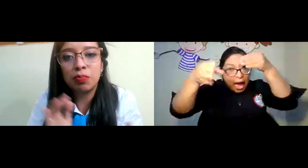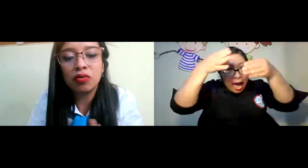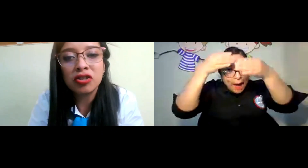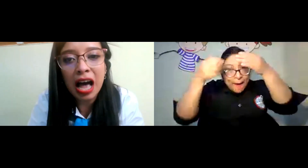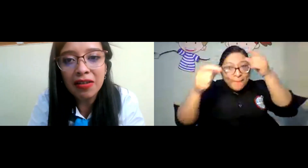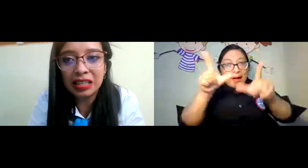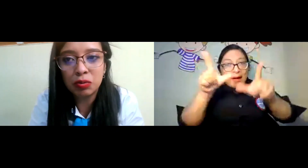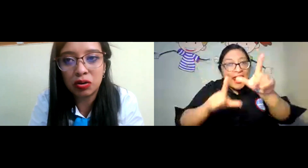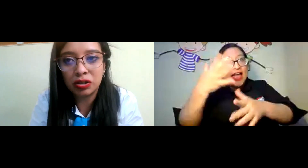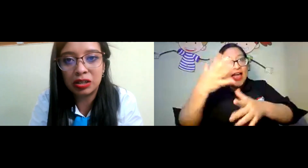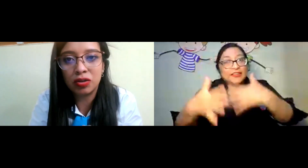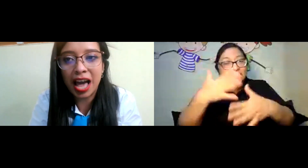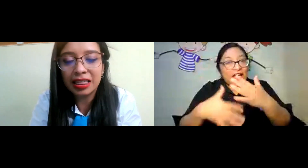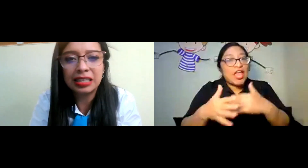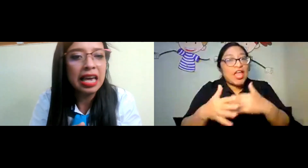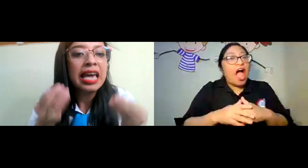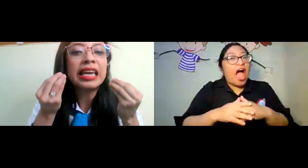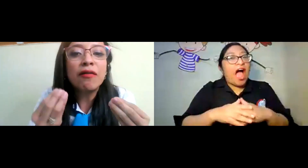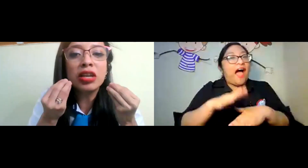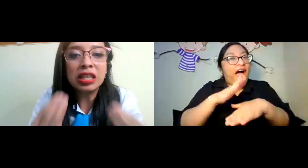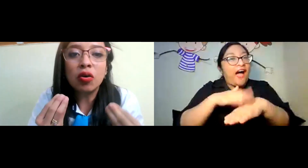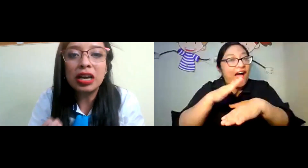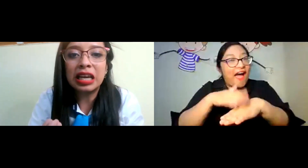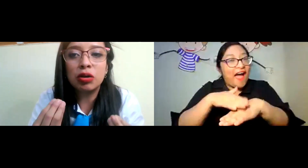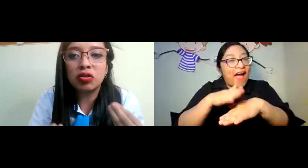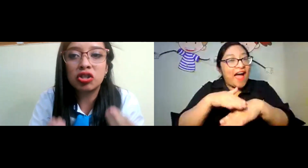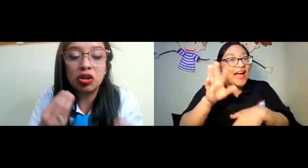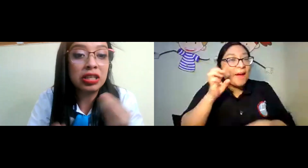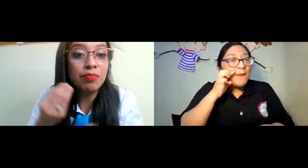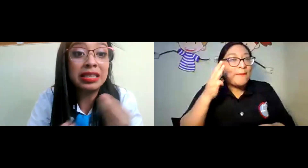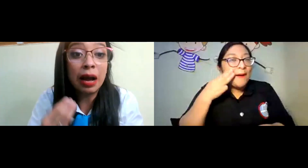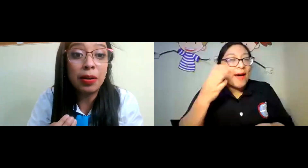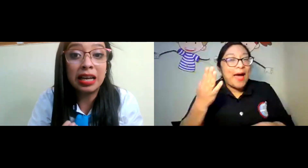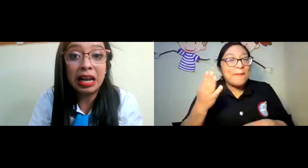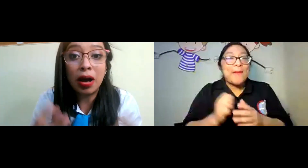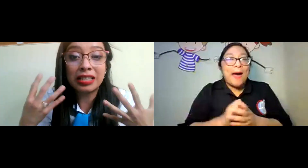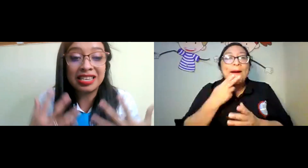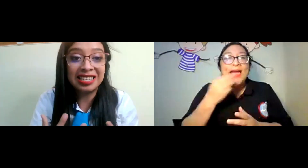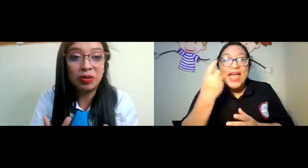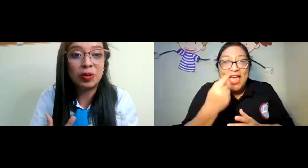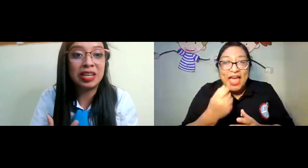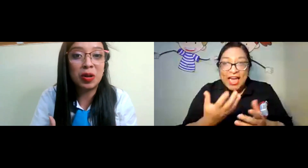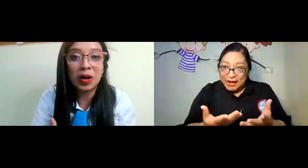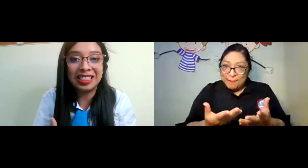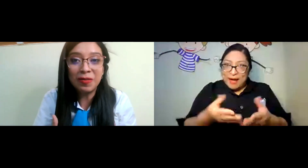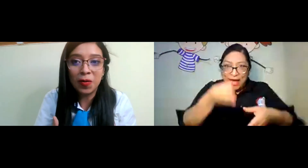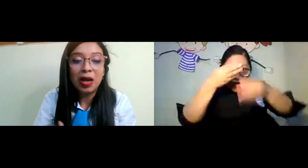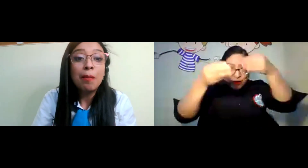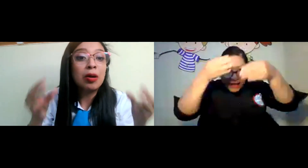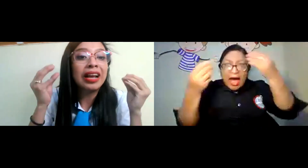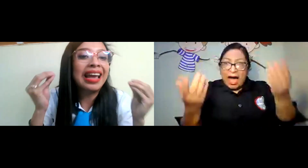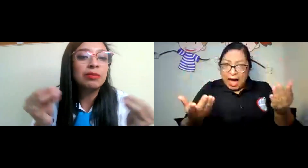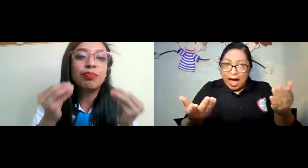hermanitos, responsables de nuestros estudiantes. Qué bonito es que nuestros chicos empiecen a aprender lengua de señas en nuestro centro